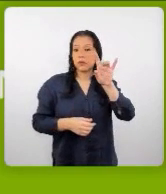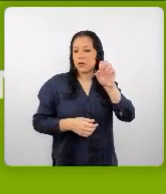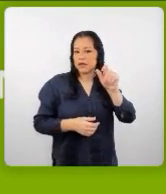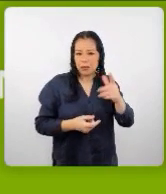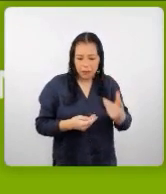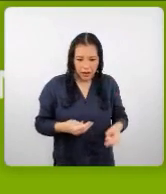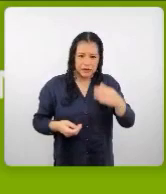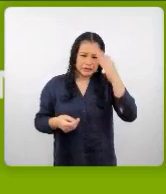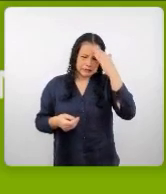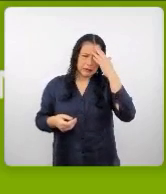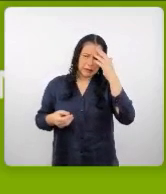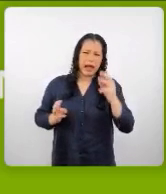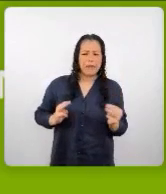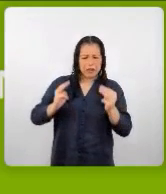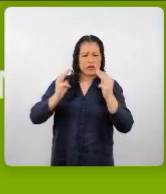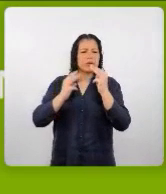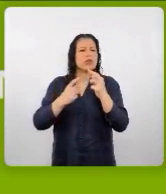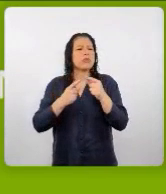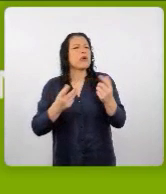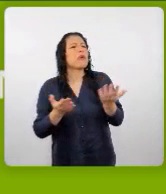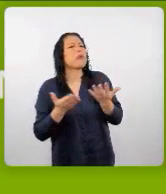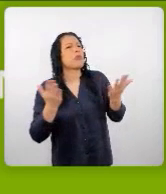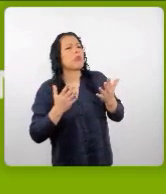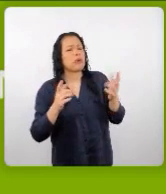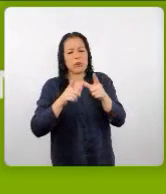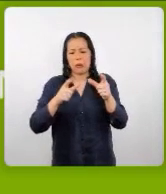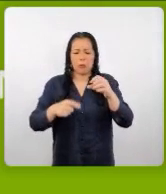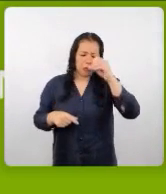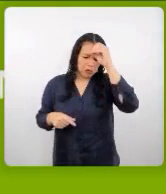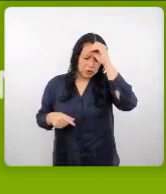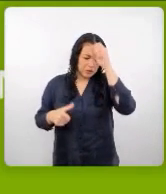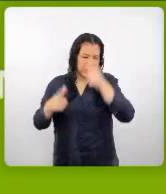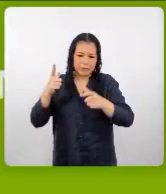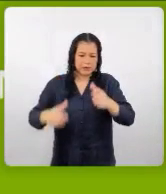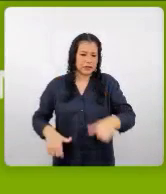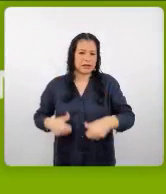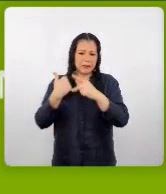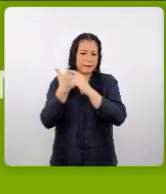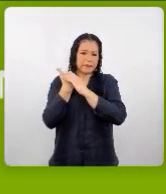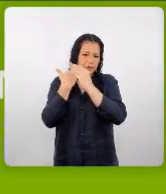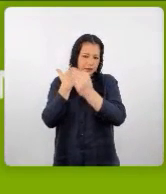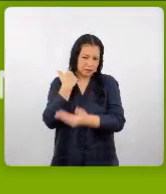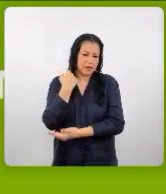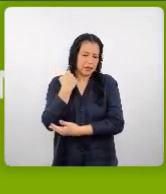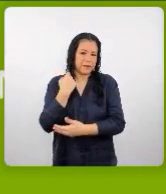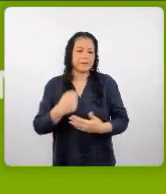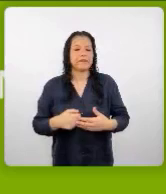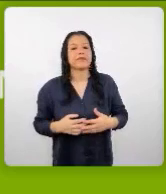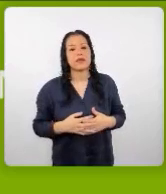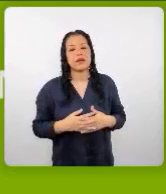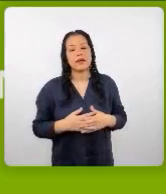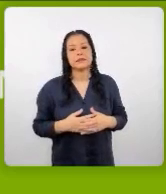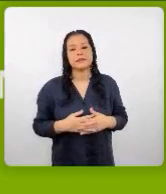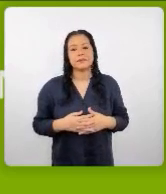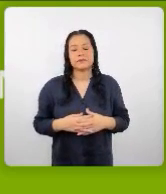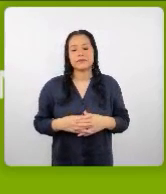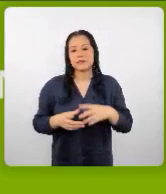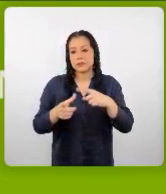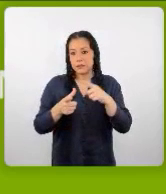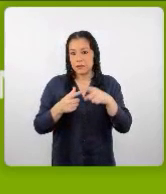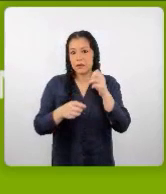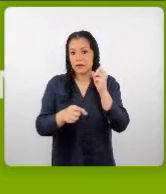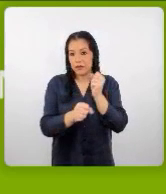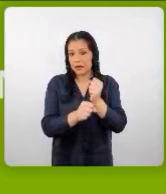lo que era Machu Picchu, pero no necesariamente una conceptualización específica de que Machu Picchu estaba en el Perú. Entonces, el trabajo